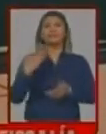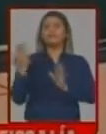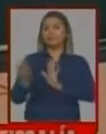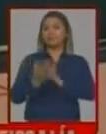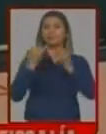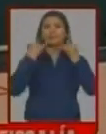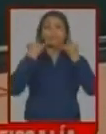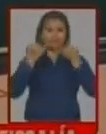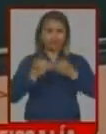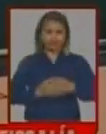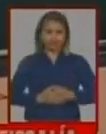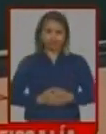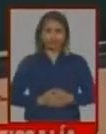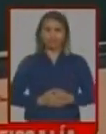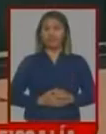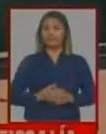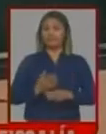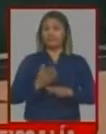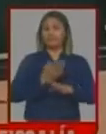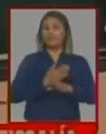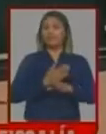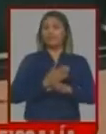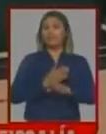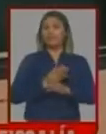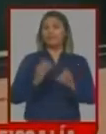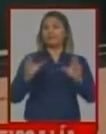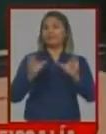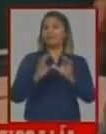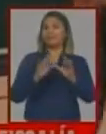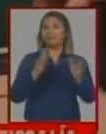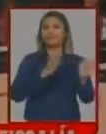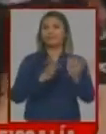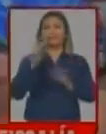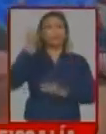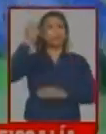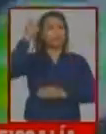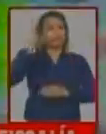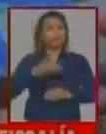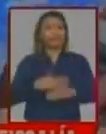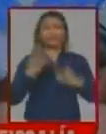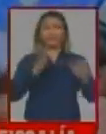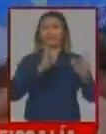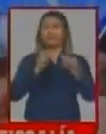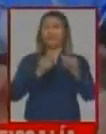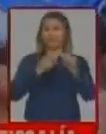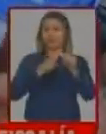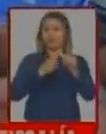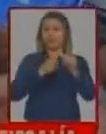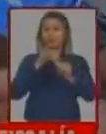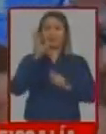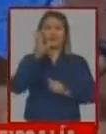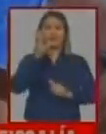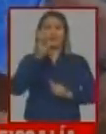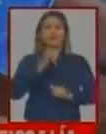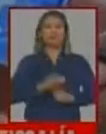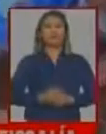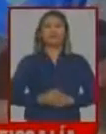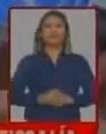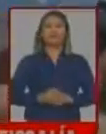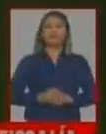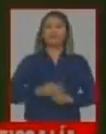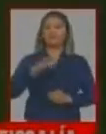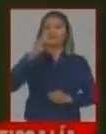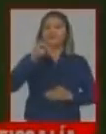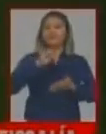a declarar a la FELCC una hora antes de la orden de citación previsto por la Fiscalía. Yo hablo primeramente como mamá. Mi